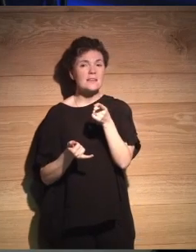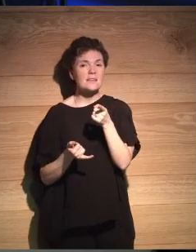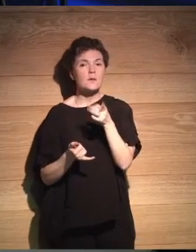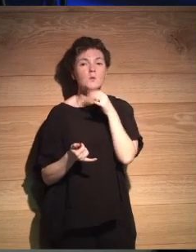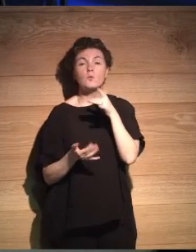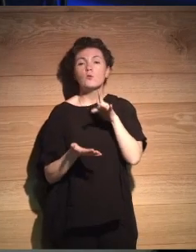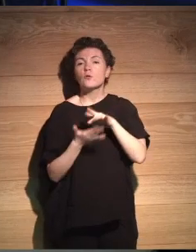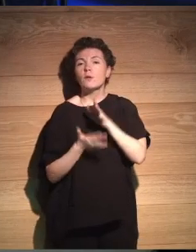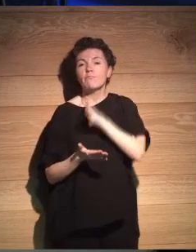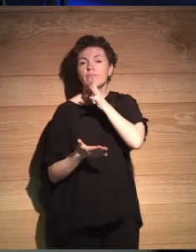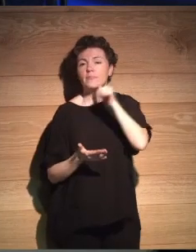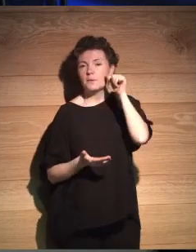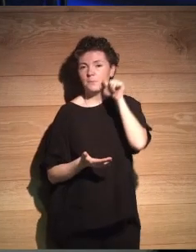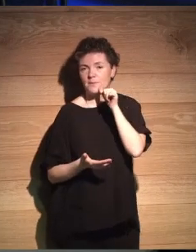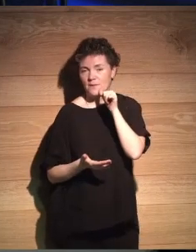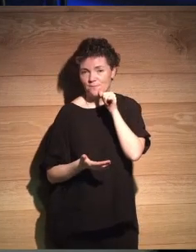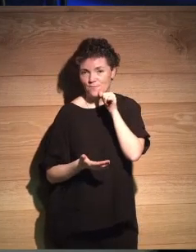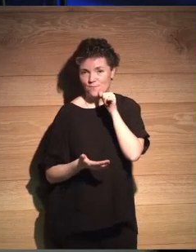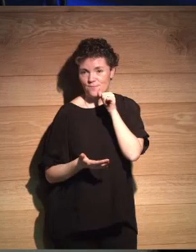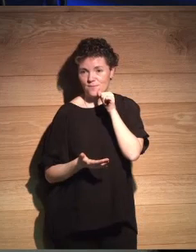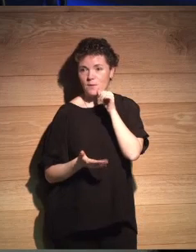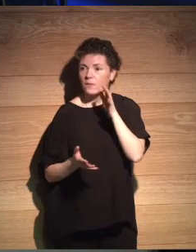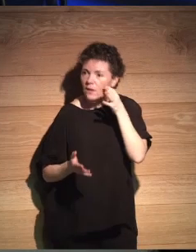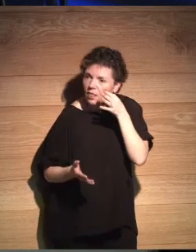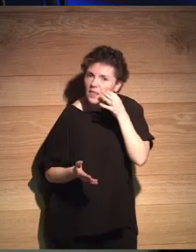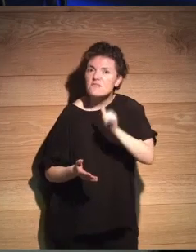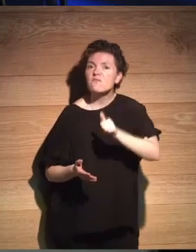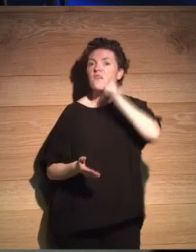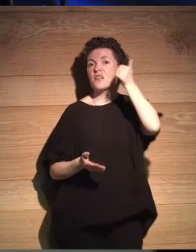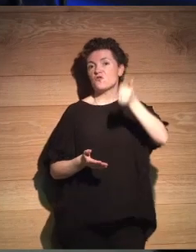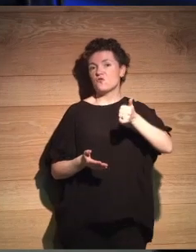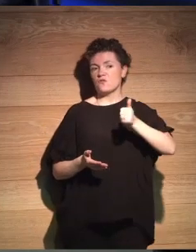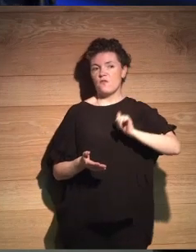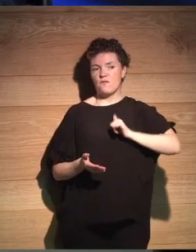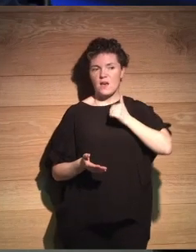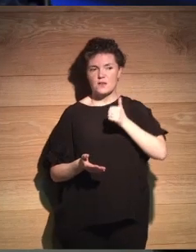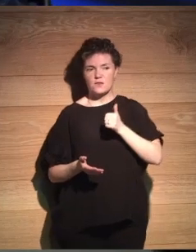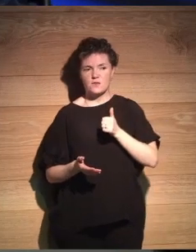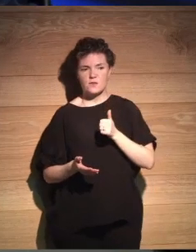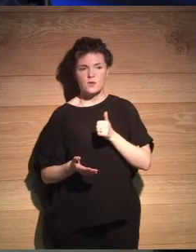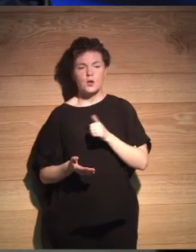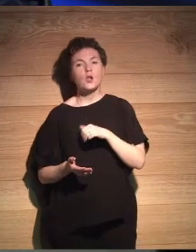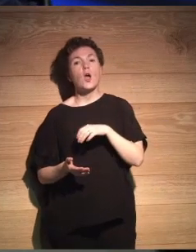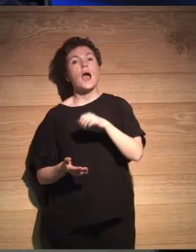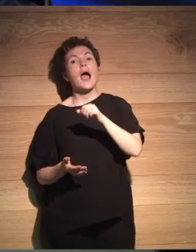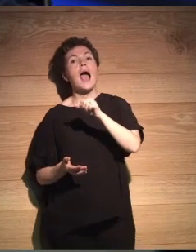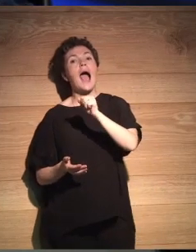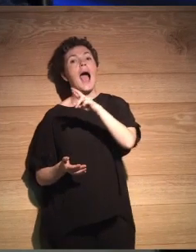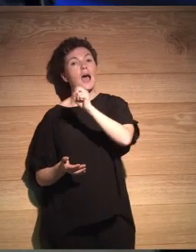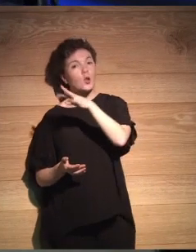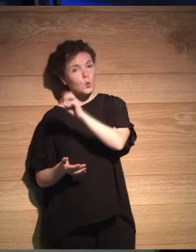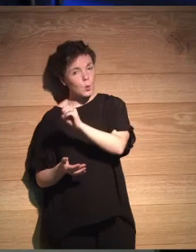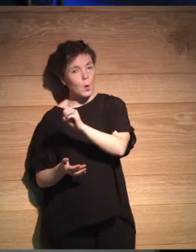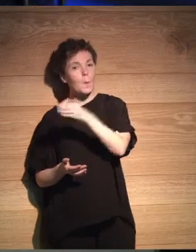estaba embarazada y no era falsa. Sí. Bueno, no, sí. Que es que quería